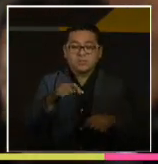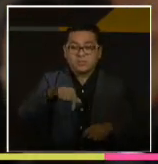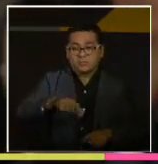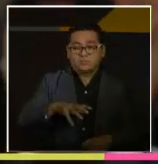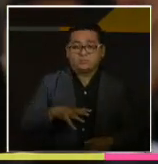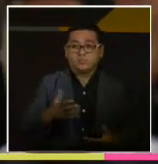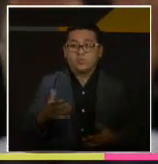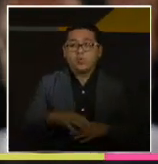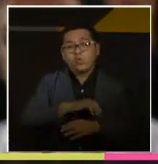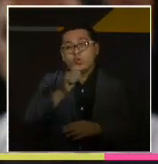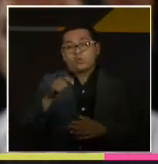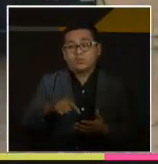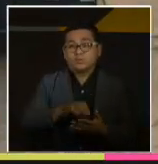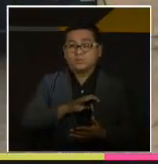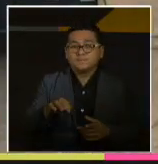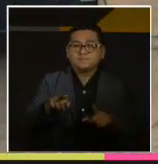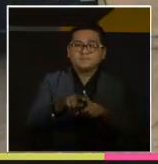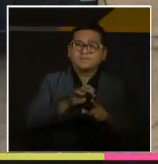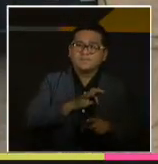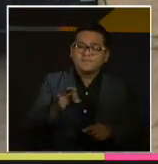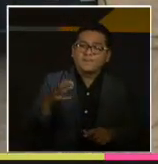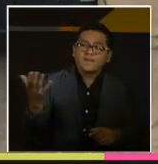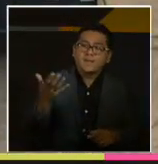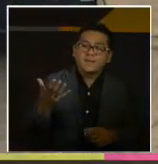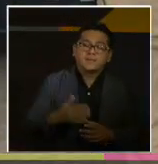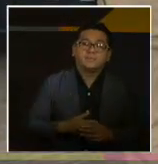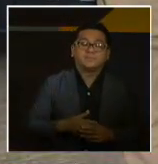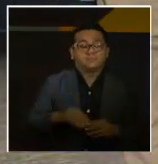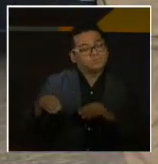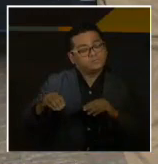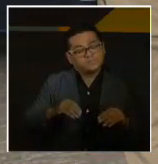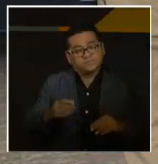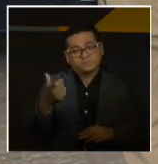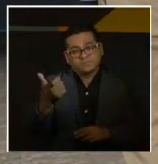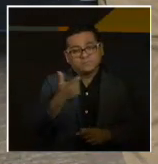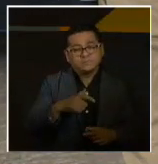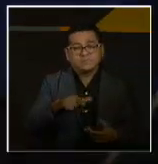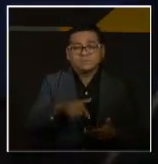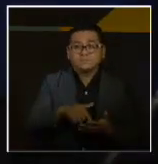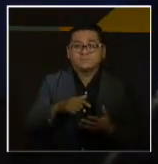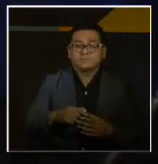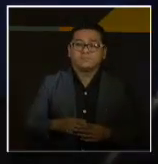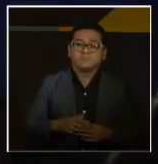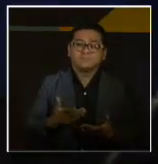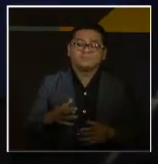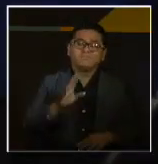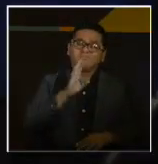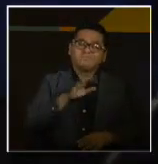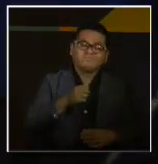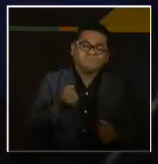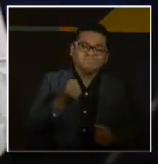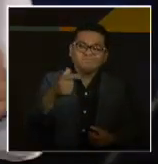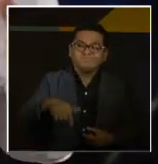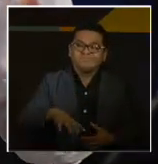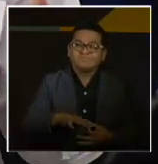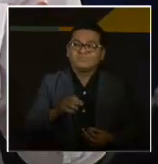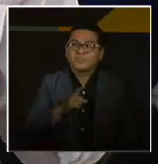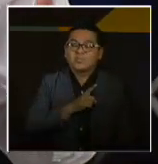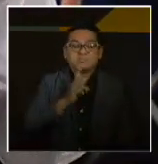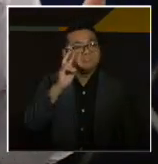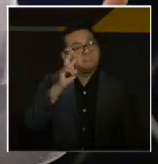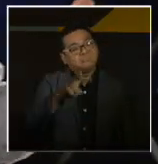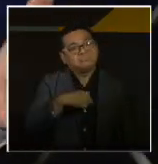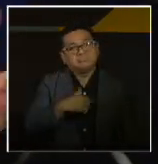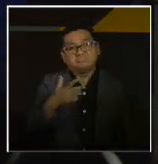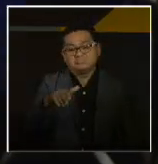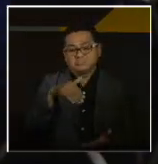hoy tenemos. Por otro lado, también tenemos que generar y promover las economías locales. Desafortunadamente, hoy solo se está viendo a